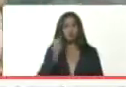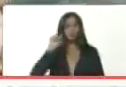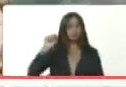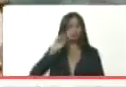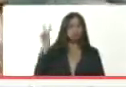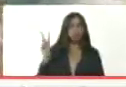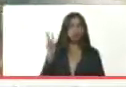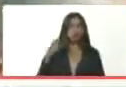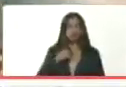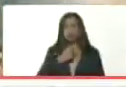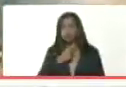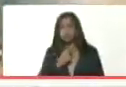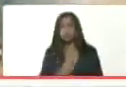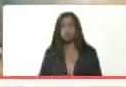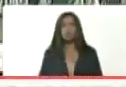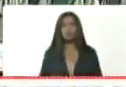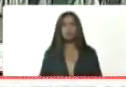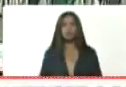venezuela